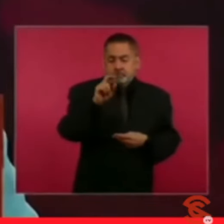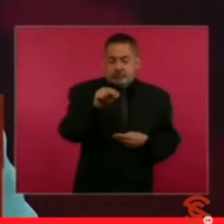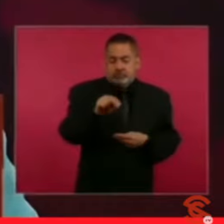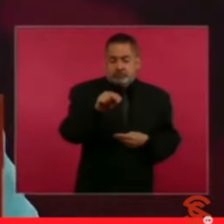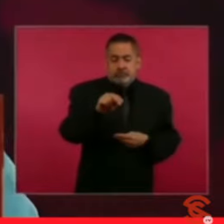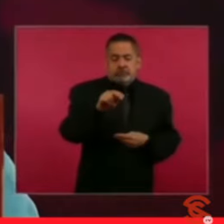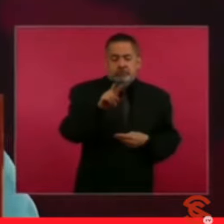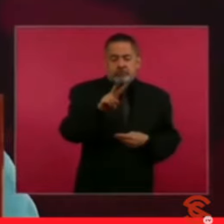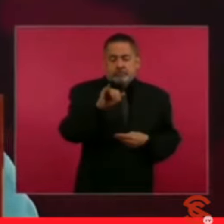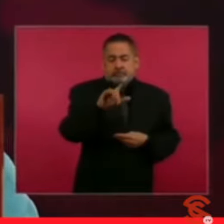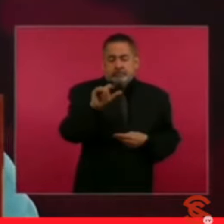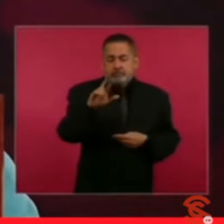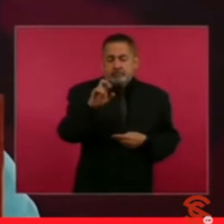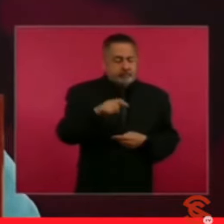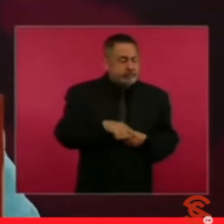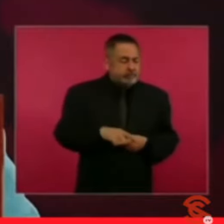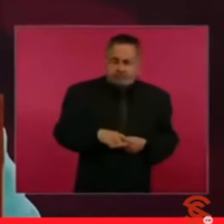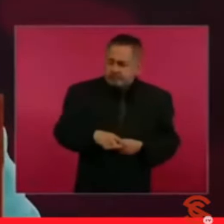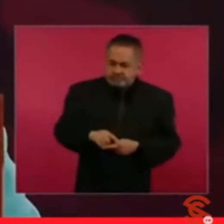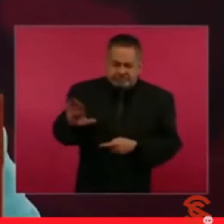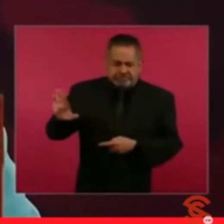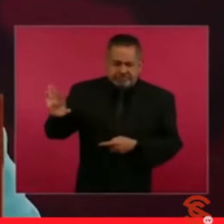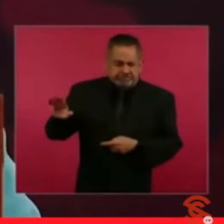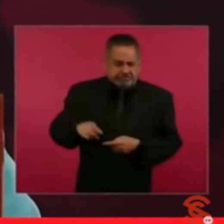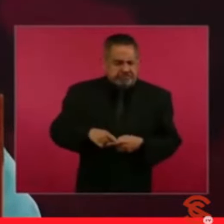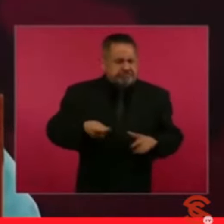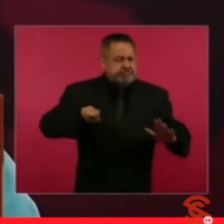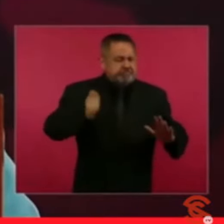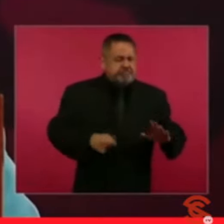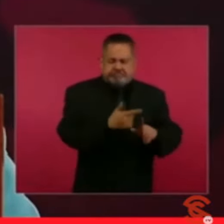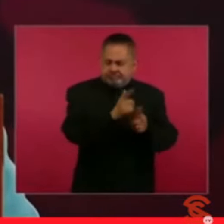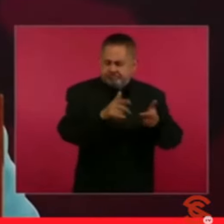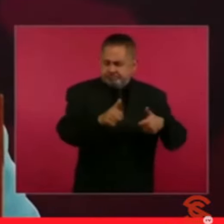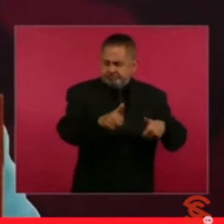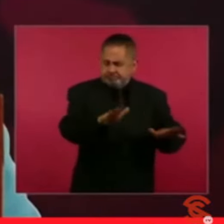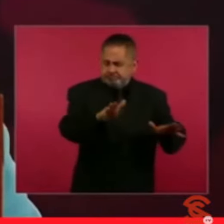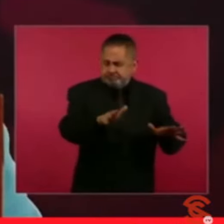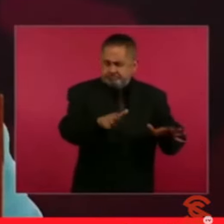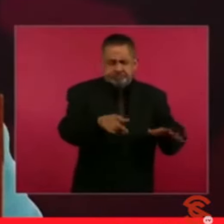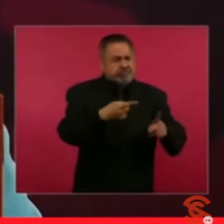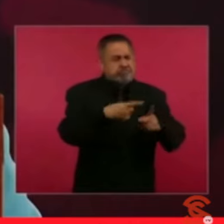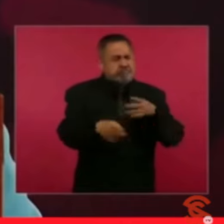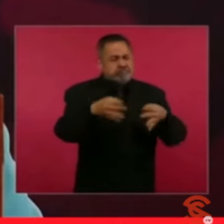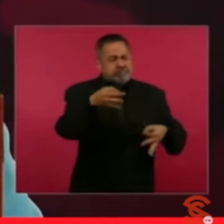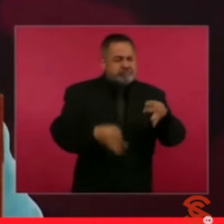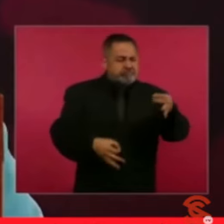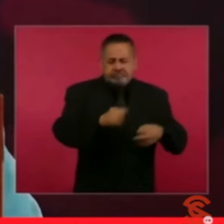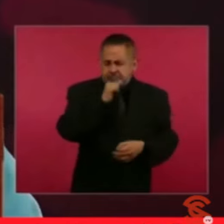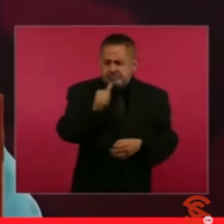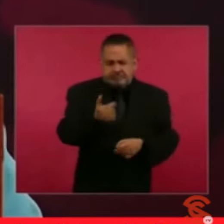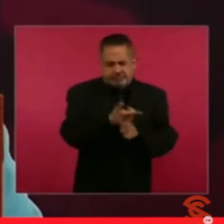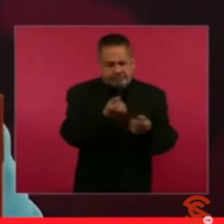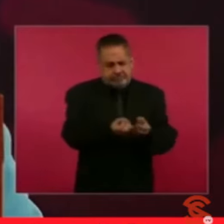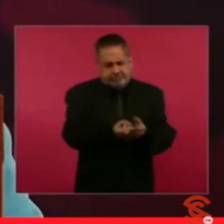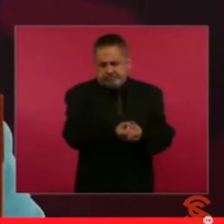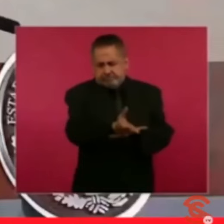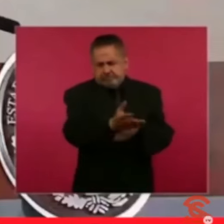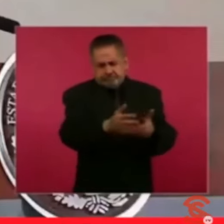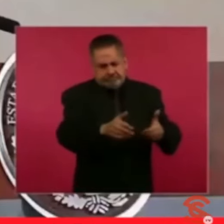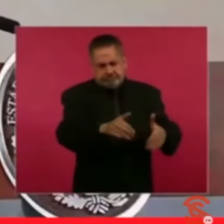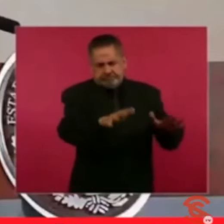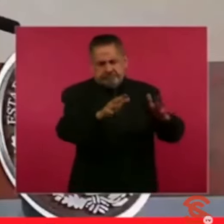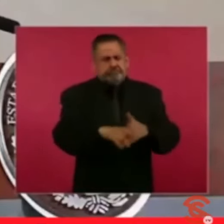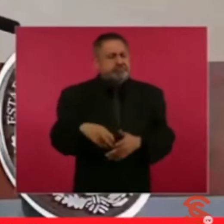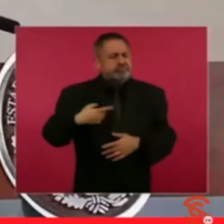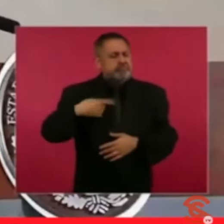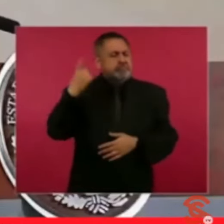Villarreal, decretó no vincularlo a proceso, no mantenerlo en prisión y, en consecuencia,